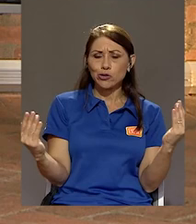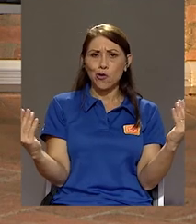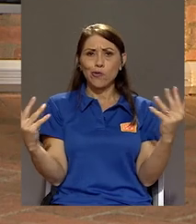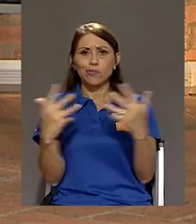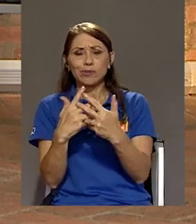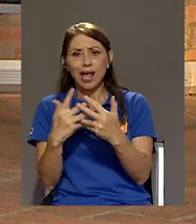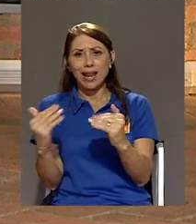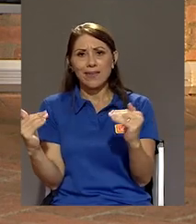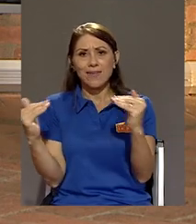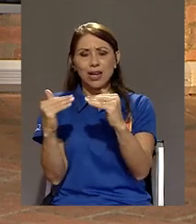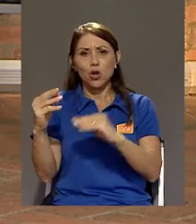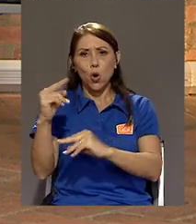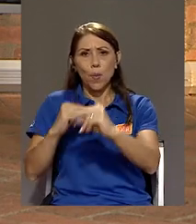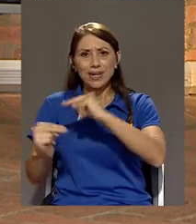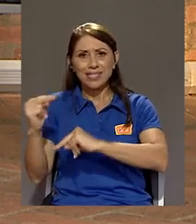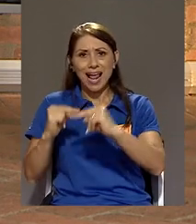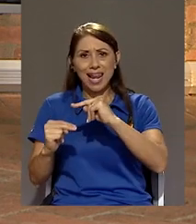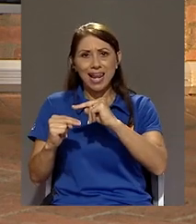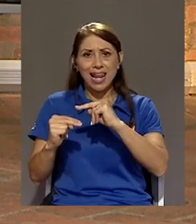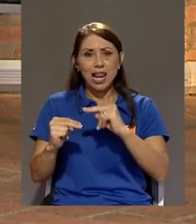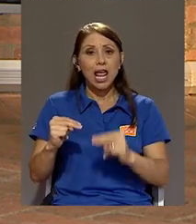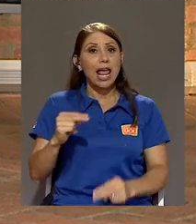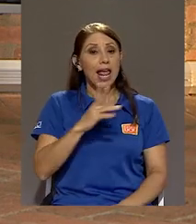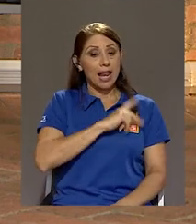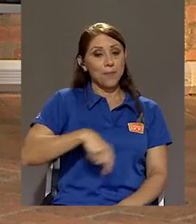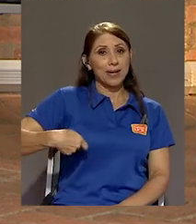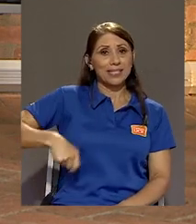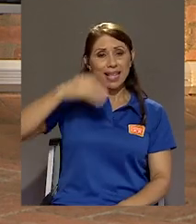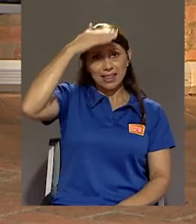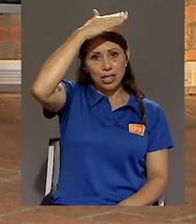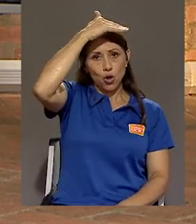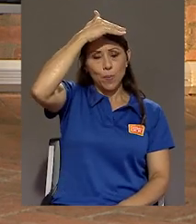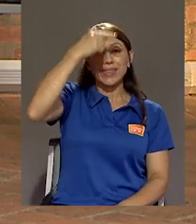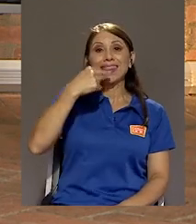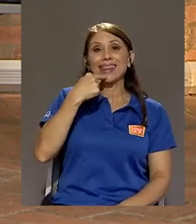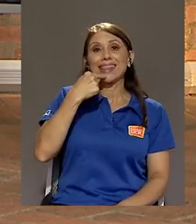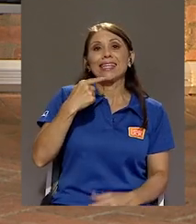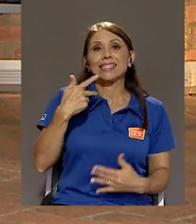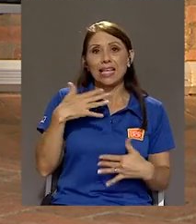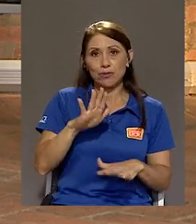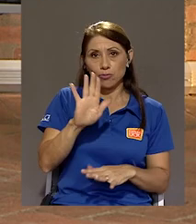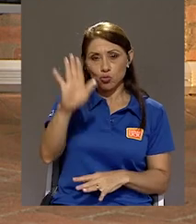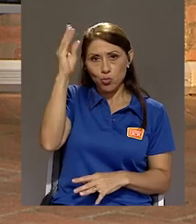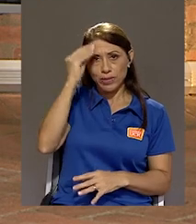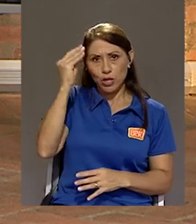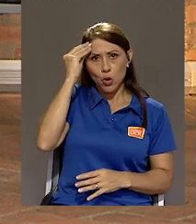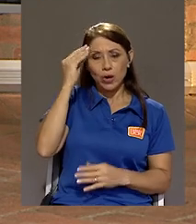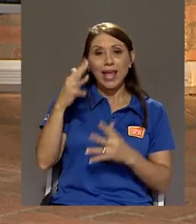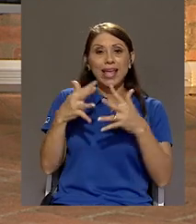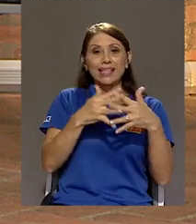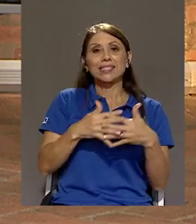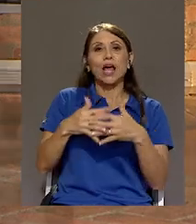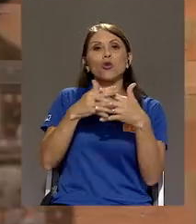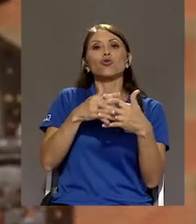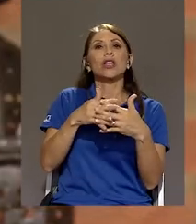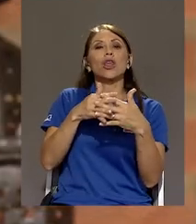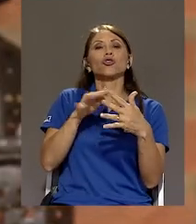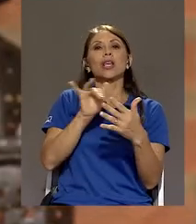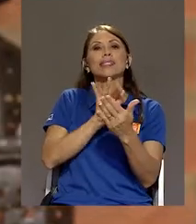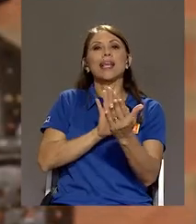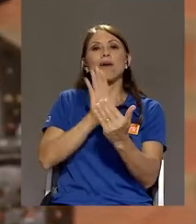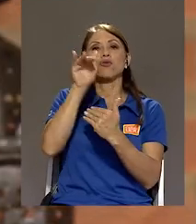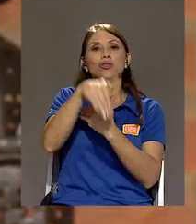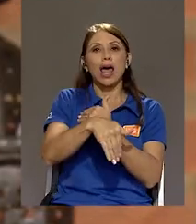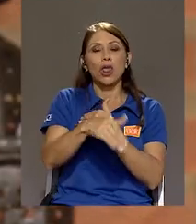Por cuanto, a opinión del presidente Trump, Estados Unidos está siendo abusado a nivel mundial. Es más, en una